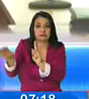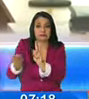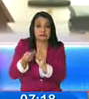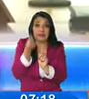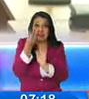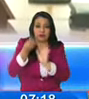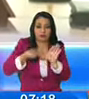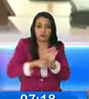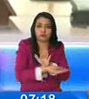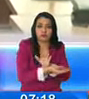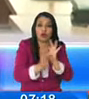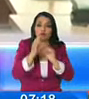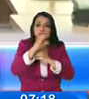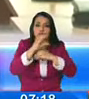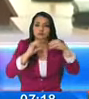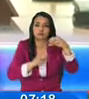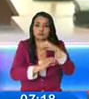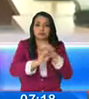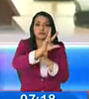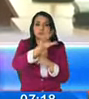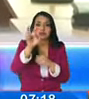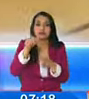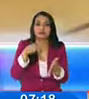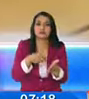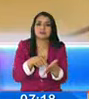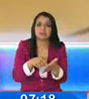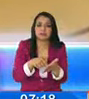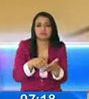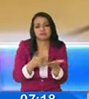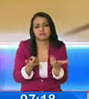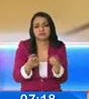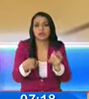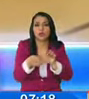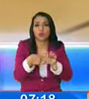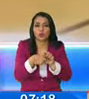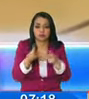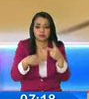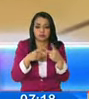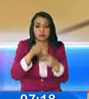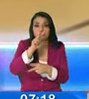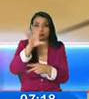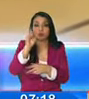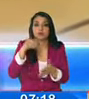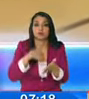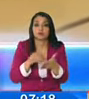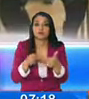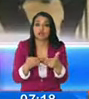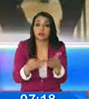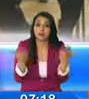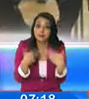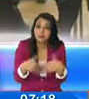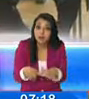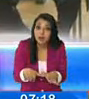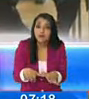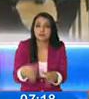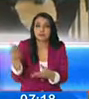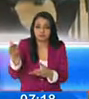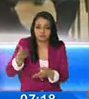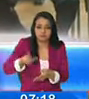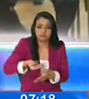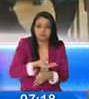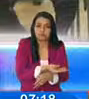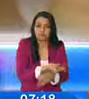incluye transferencias por más de 300.000 euros y 250 mil dólares que luego habría entregado